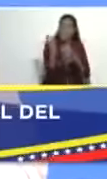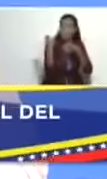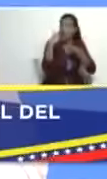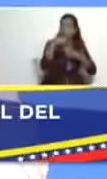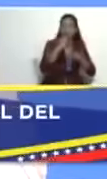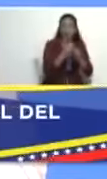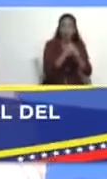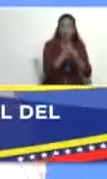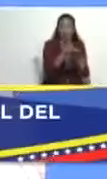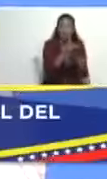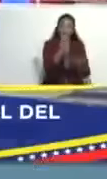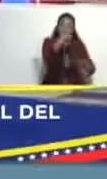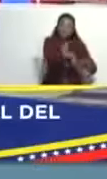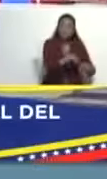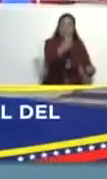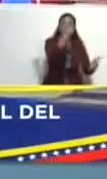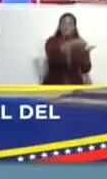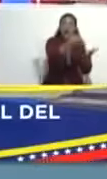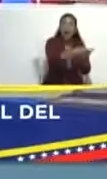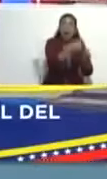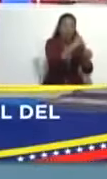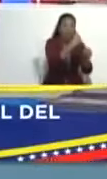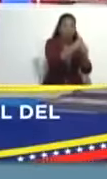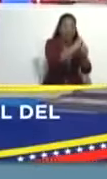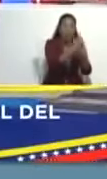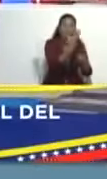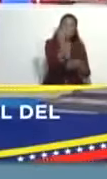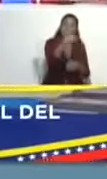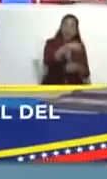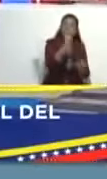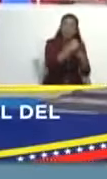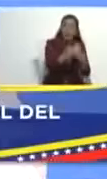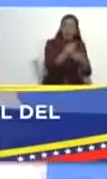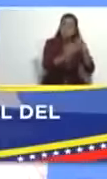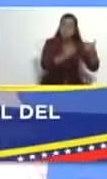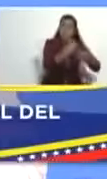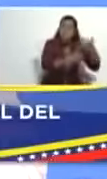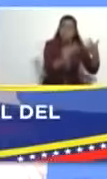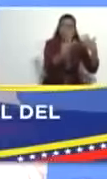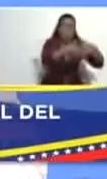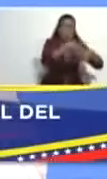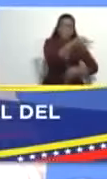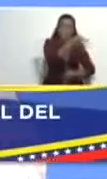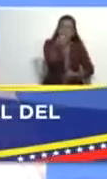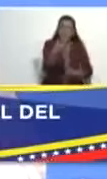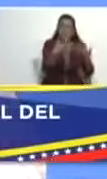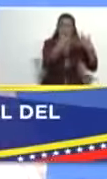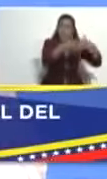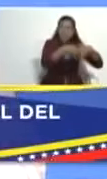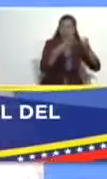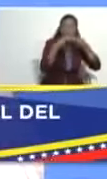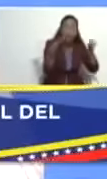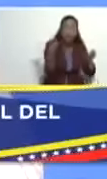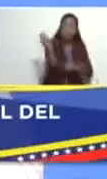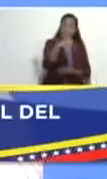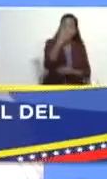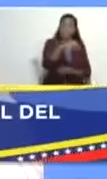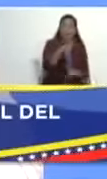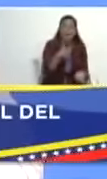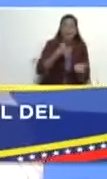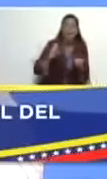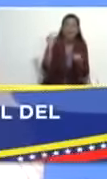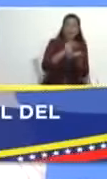más los ingresos de los trabajadores. Mientras mejor trabajen, mientras más eficiencia, mientras mayor